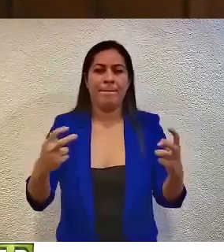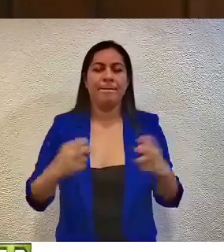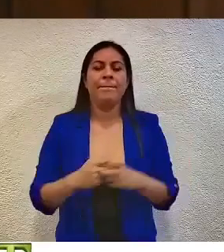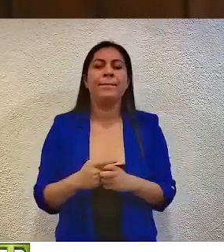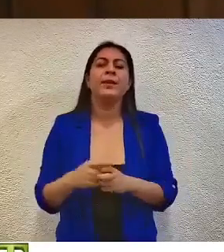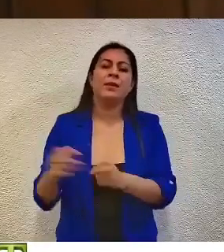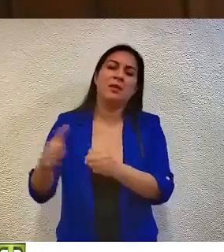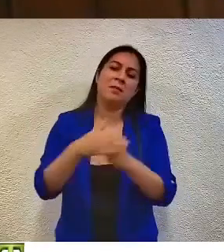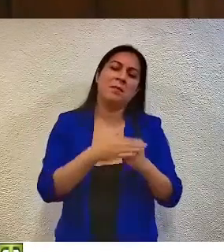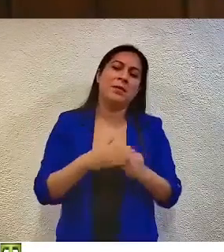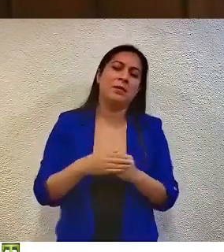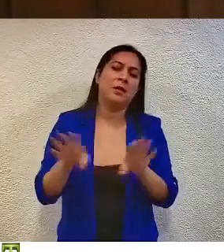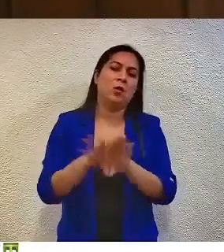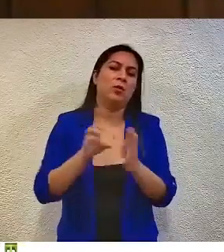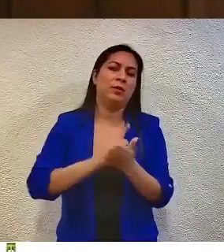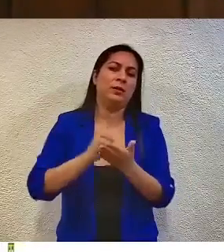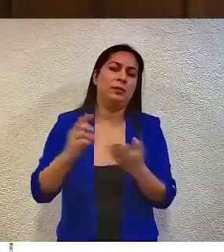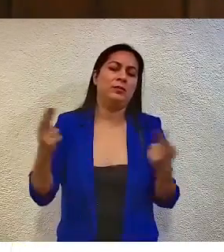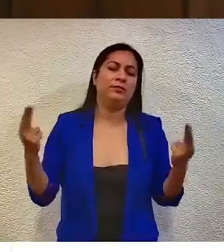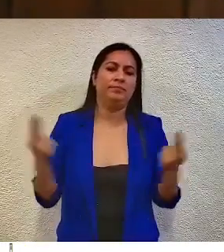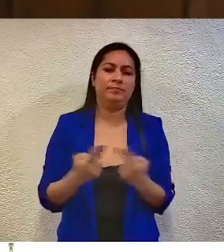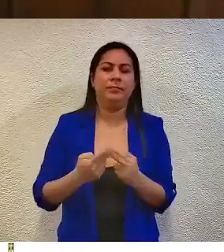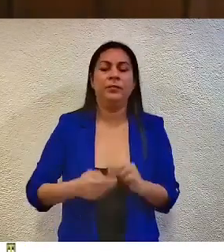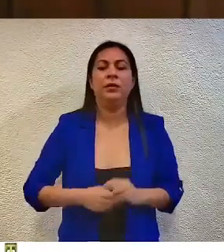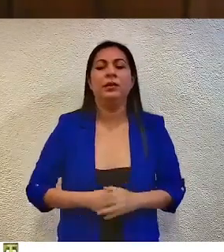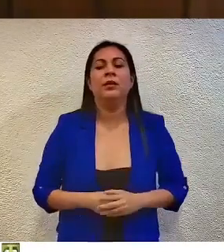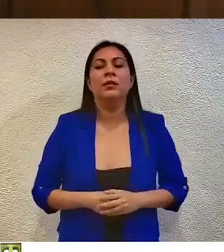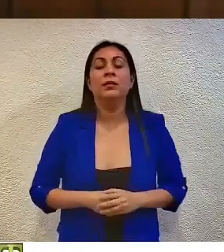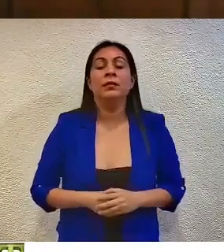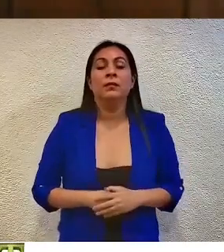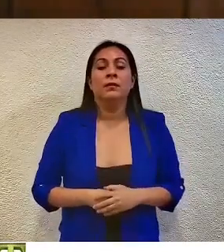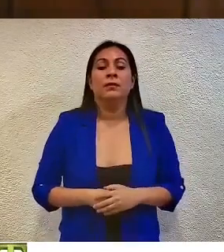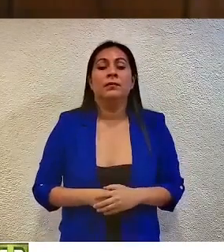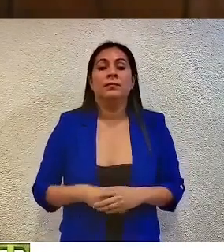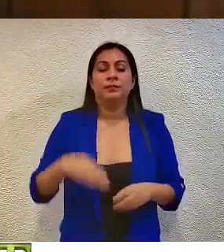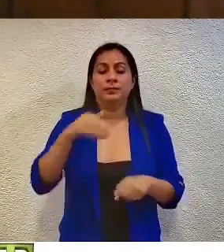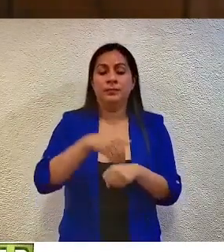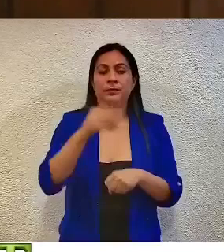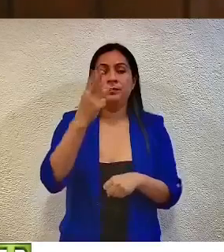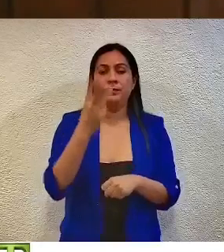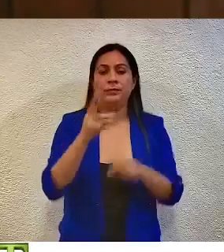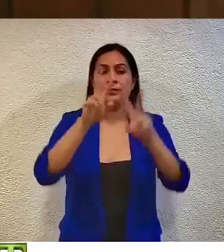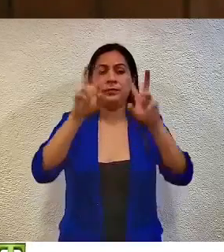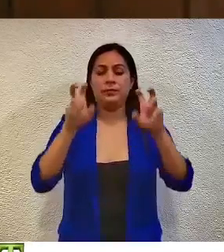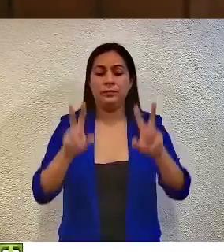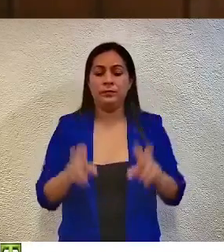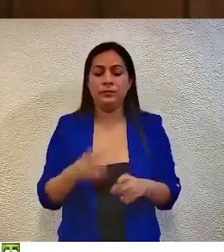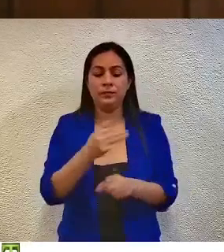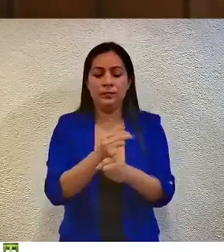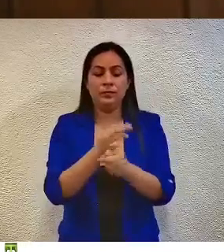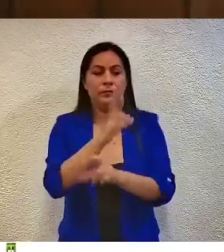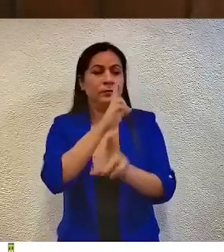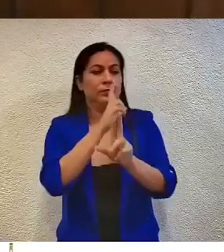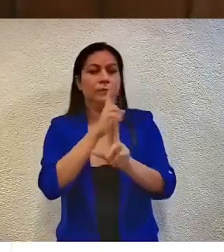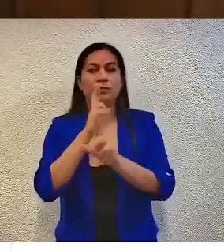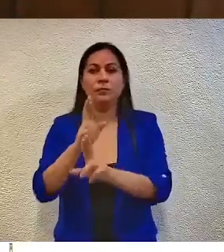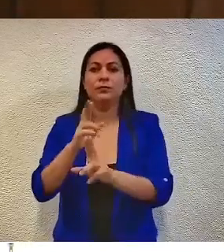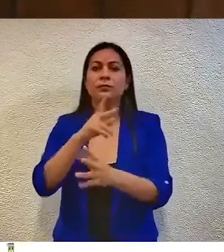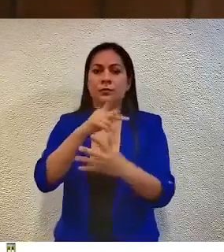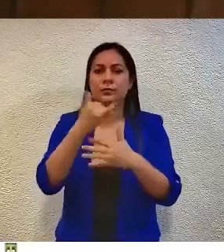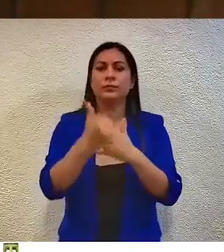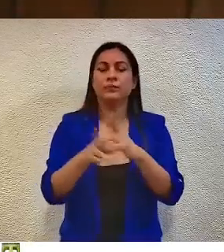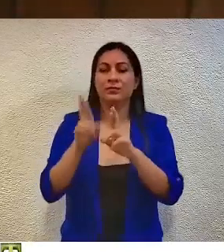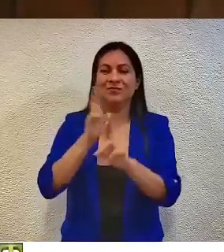sesión y en consecuencia notifíquese como en derecho corresponda. El tercer asunto listado para analizar y resolver se trata de un proyecto